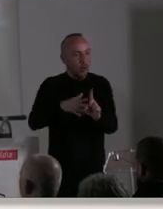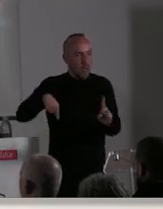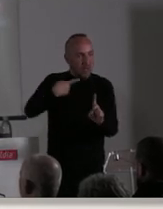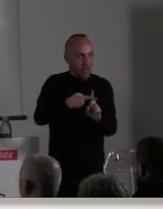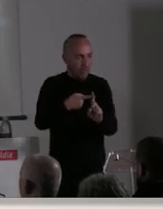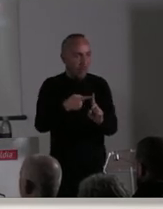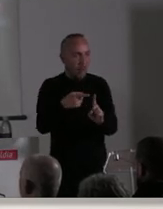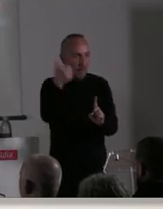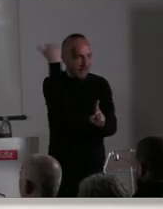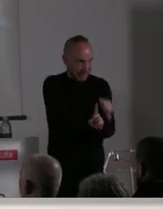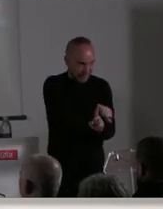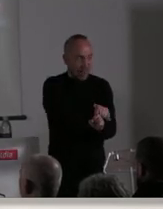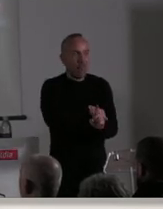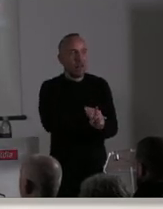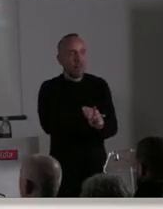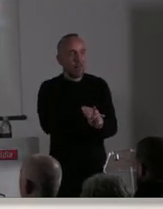machista.